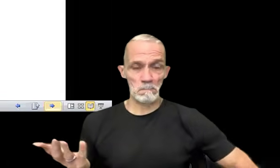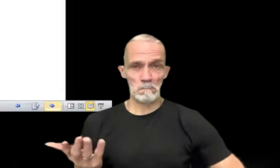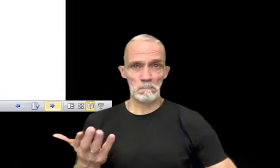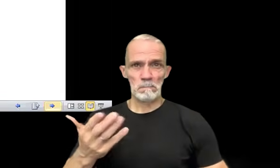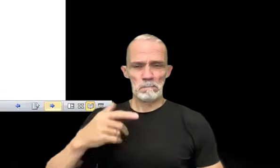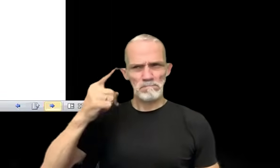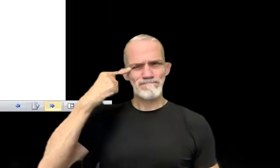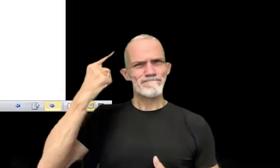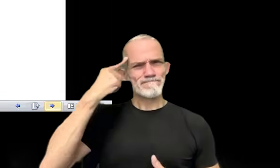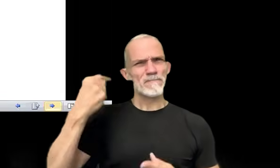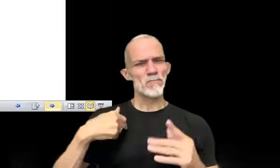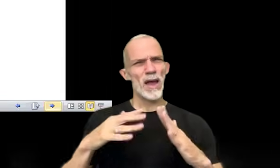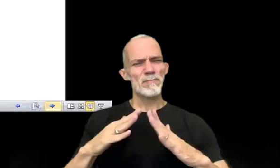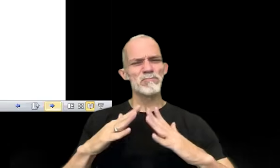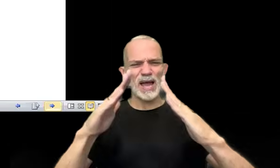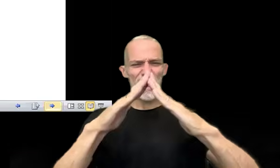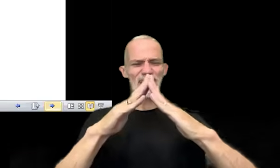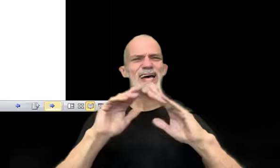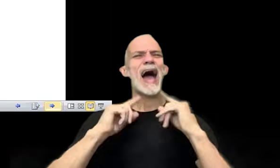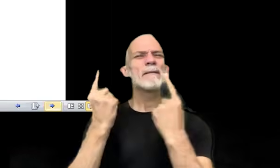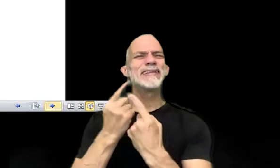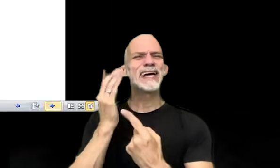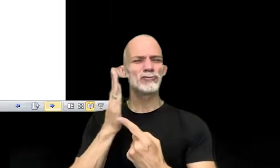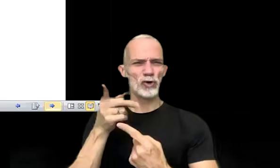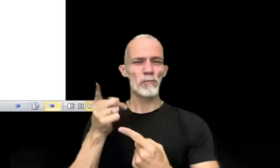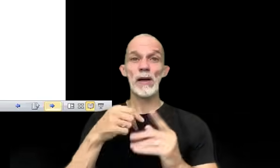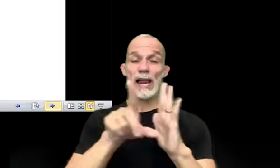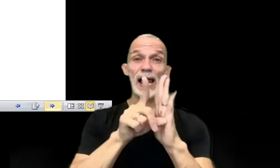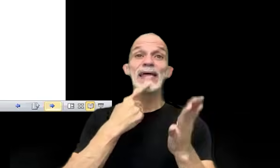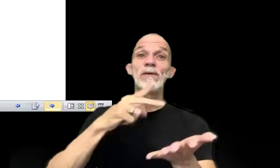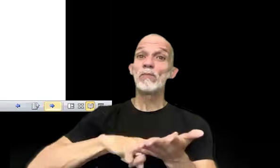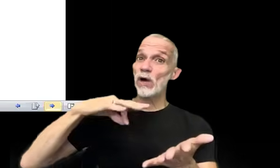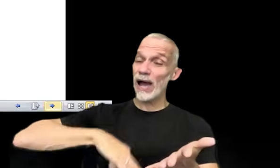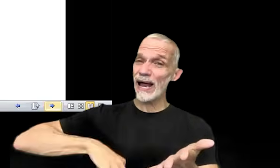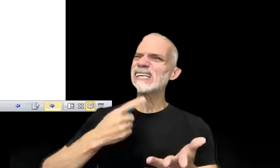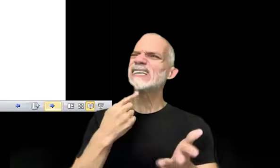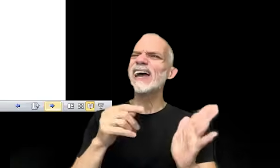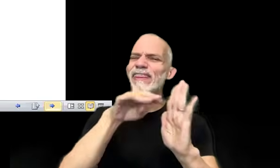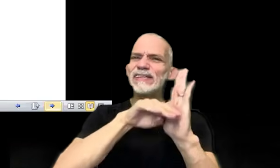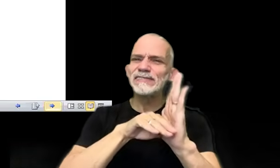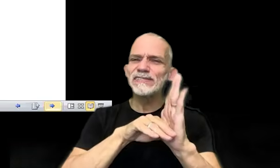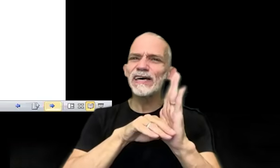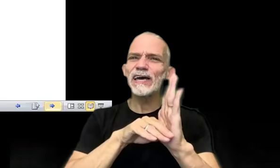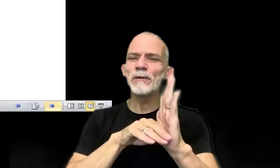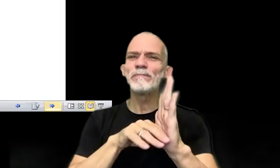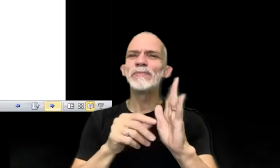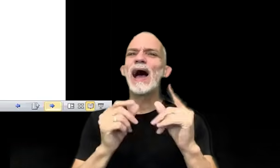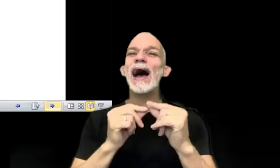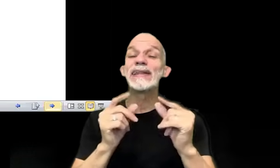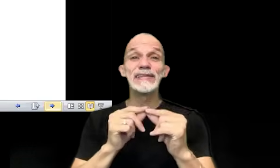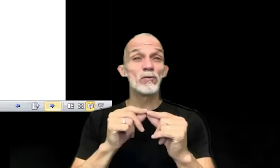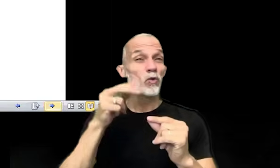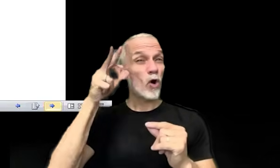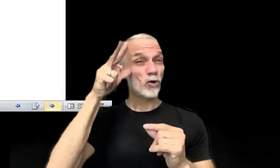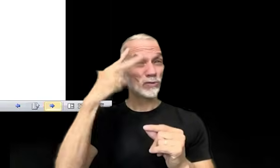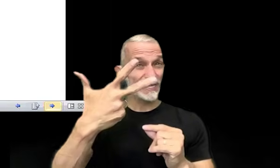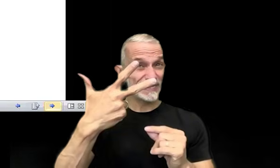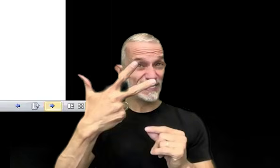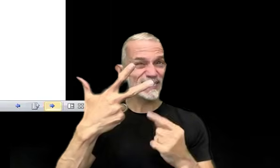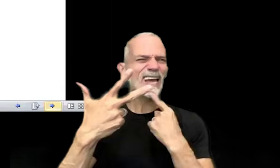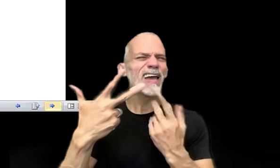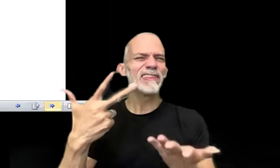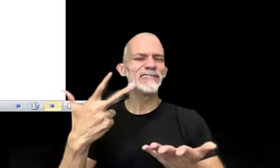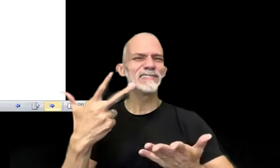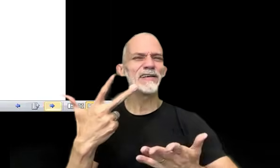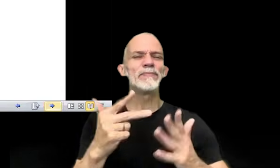a que estaba pensando en casa habitación, les iba a decir, porque la ley de impuesto a las ganancias me define en su artículo